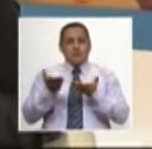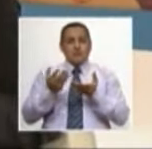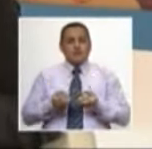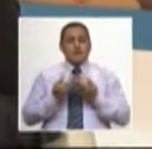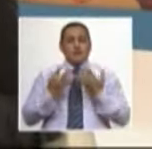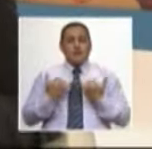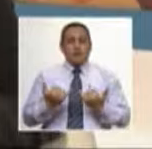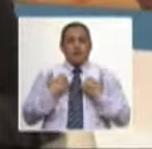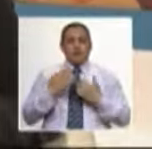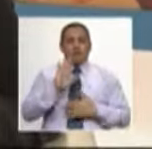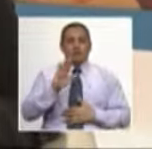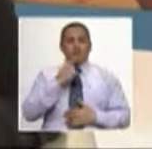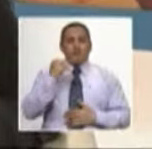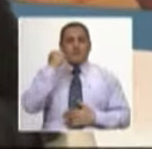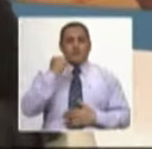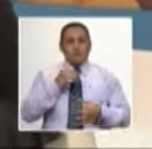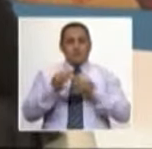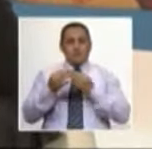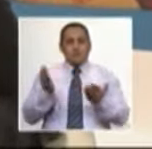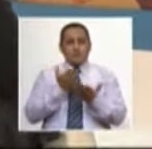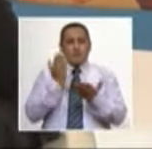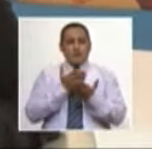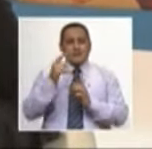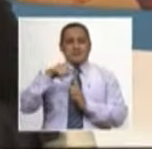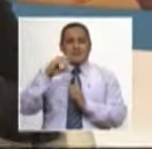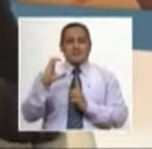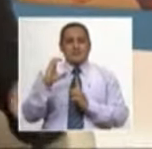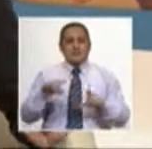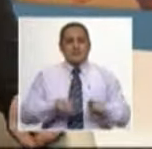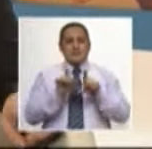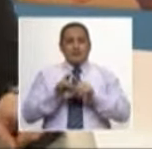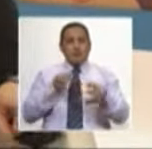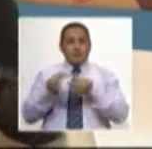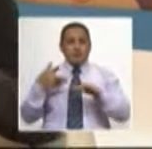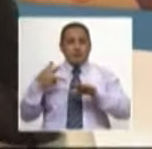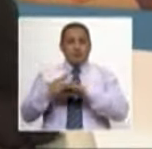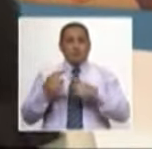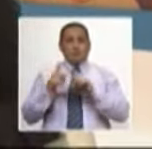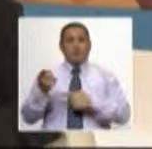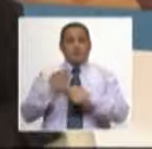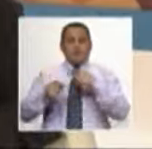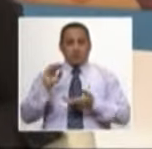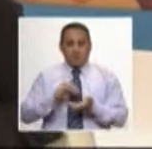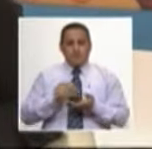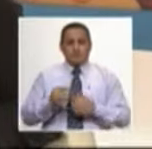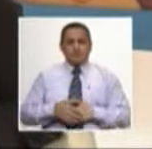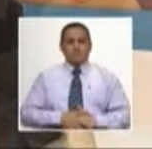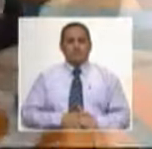Entonces, hoy en Tus Derechos hablamos sobre publicaciones del Tribunal Constitucional. Nos vamos a la pausa, pero regresamos con más.